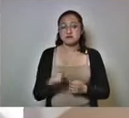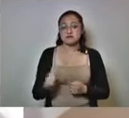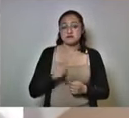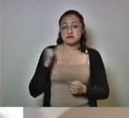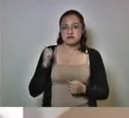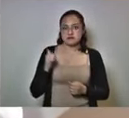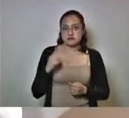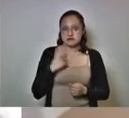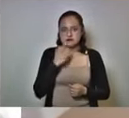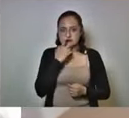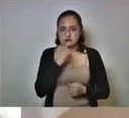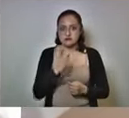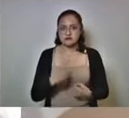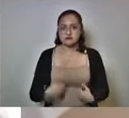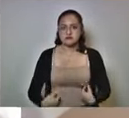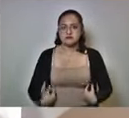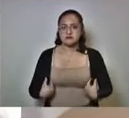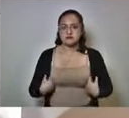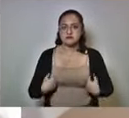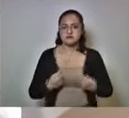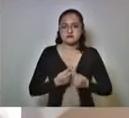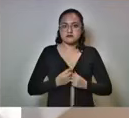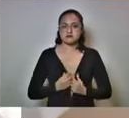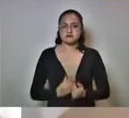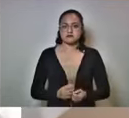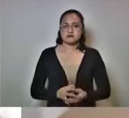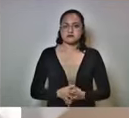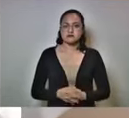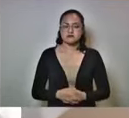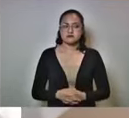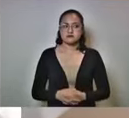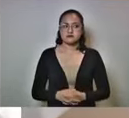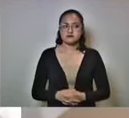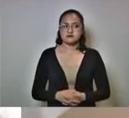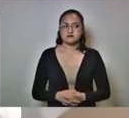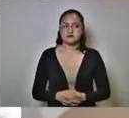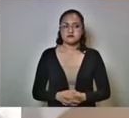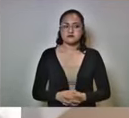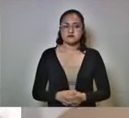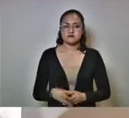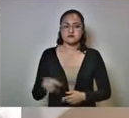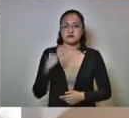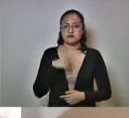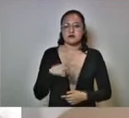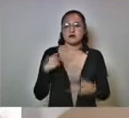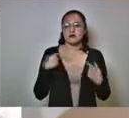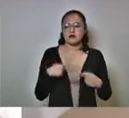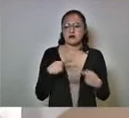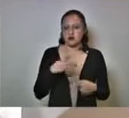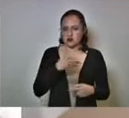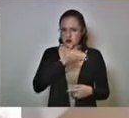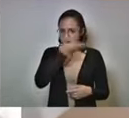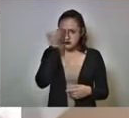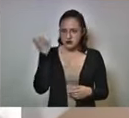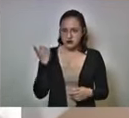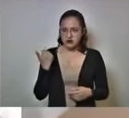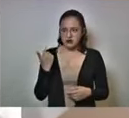aprovecho pues, porque no hay que tomar mucho en cuenta a las personas sin juicio,